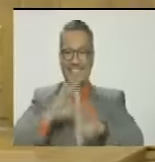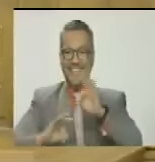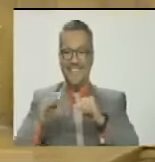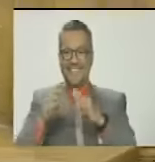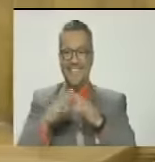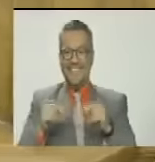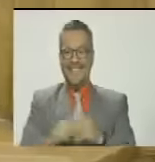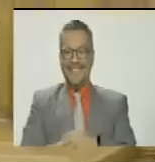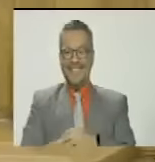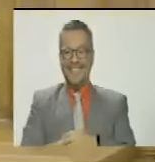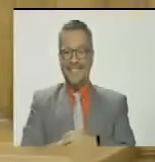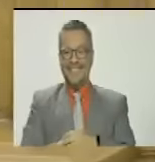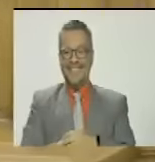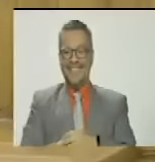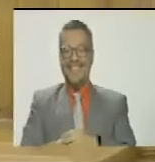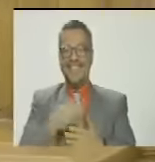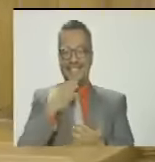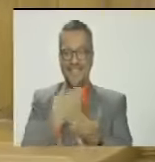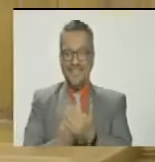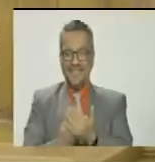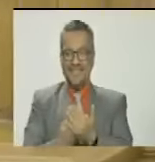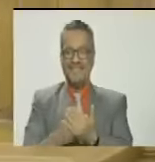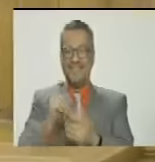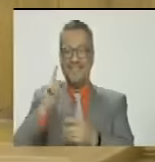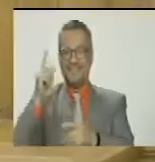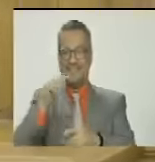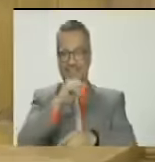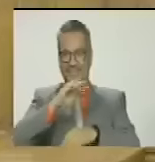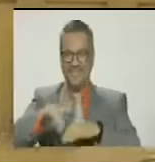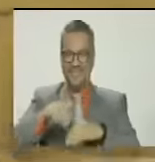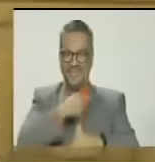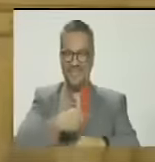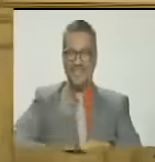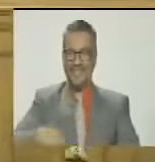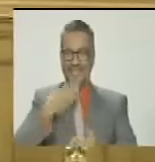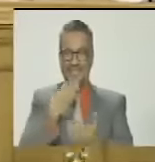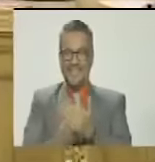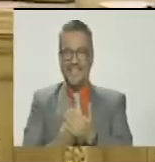Preparémonos. Muchas gracias, señor presidente.